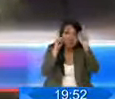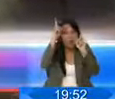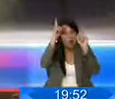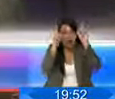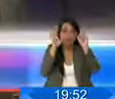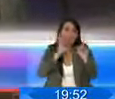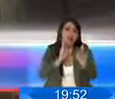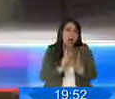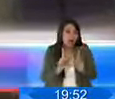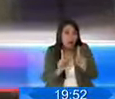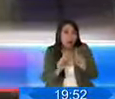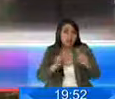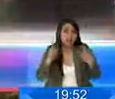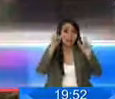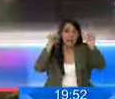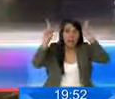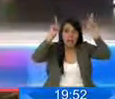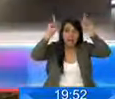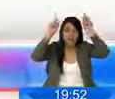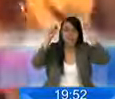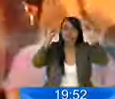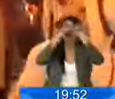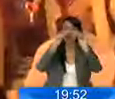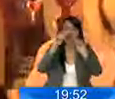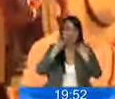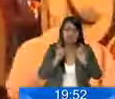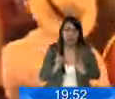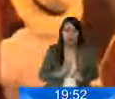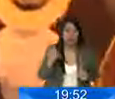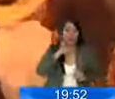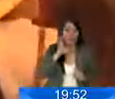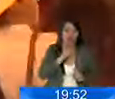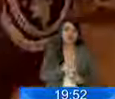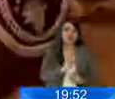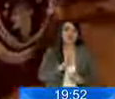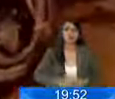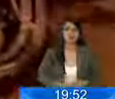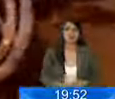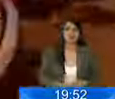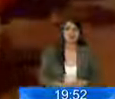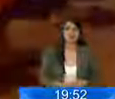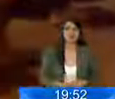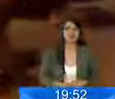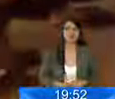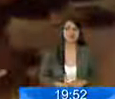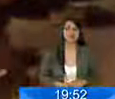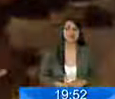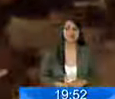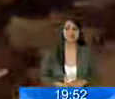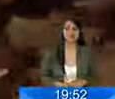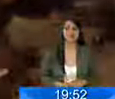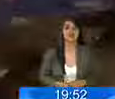más pecados. Mientras menos cachos, menos pecados. Informó Héctor Romero.